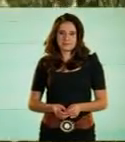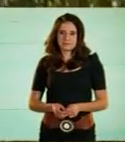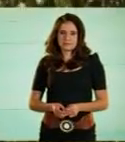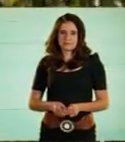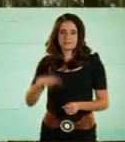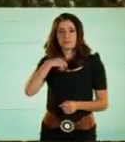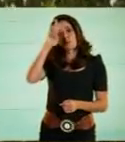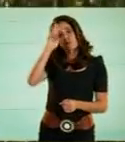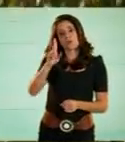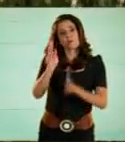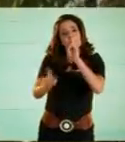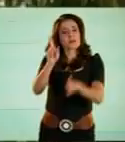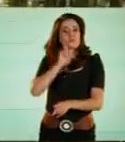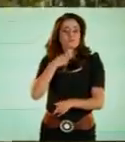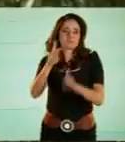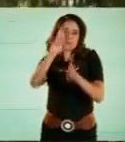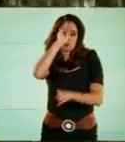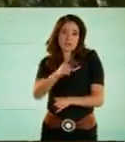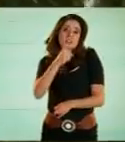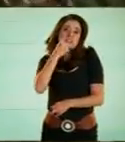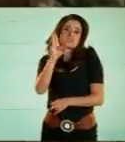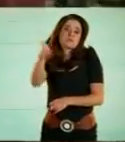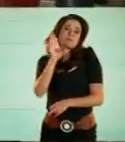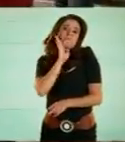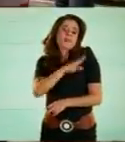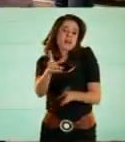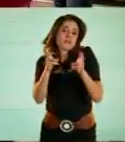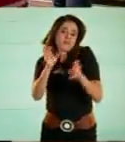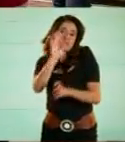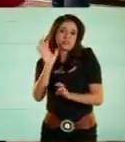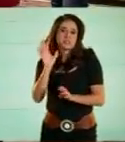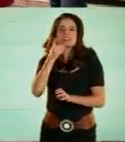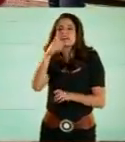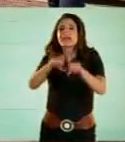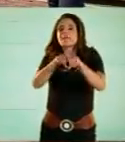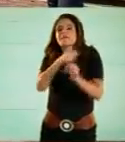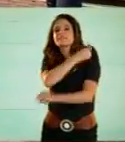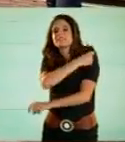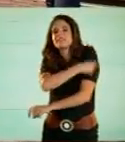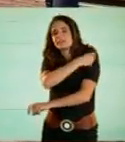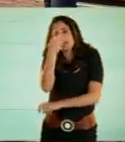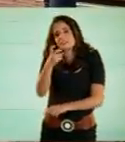Pues a mí también me prohibieron hablarle. Dicen que quién sabe qué mañas tenga. Es por el tatuaje de su hermano.